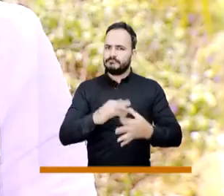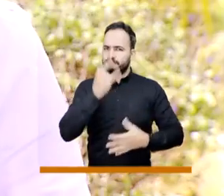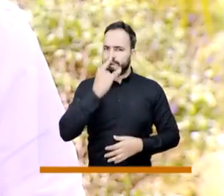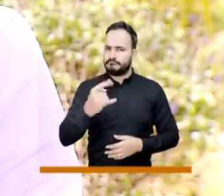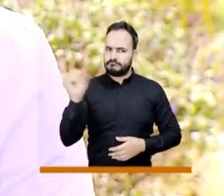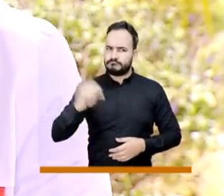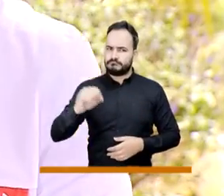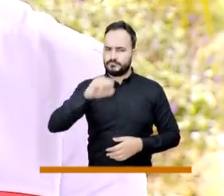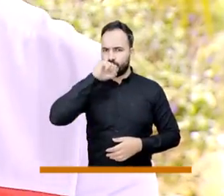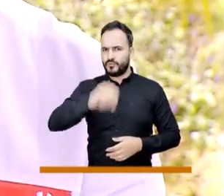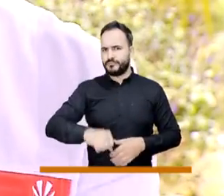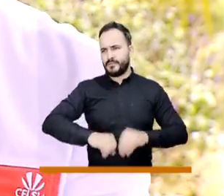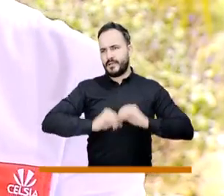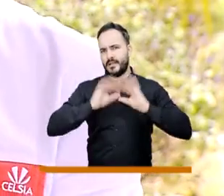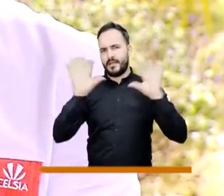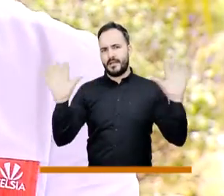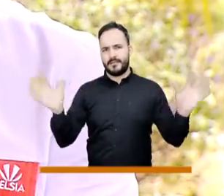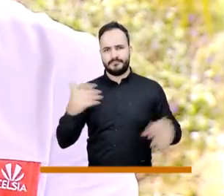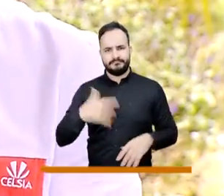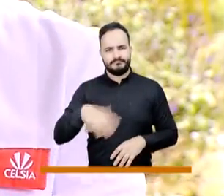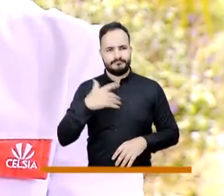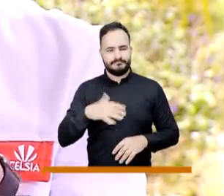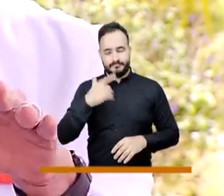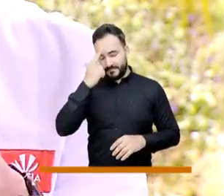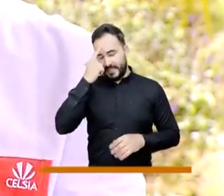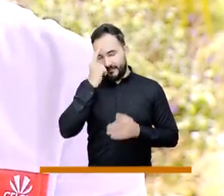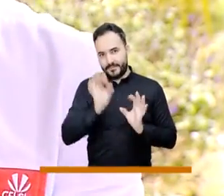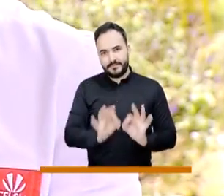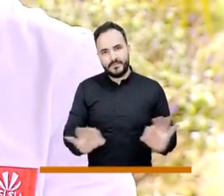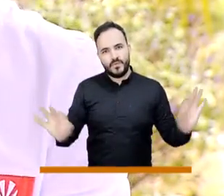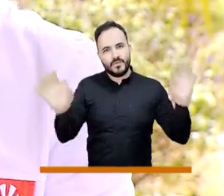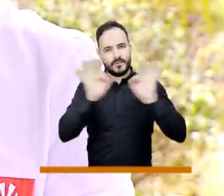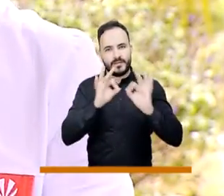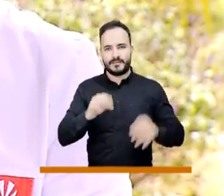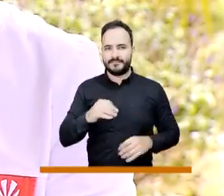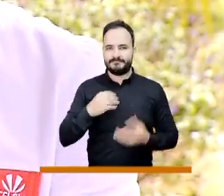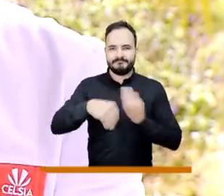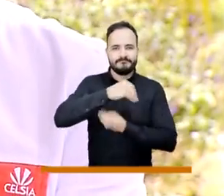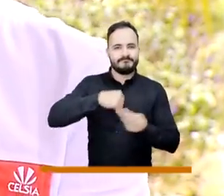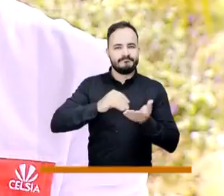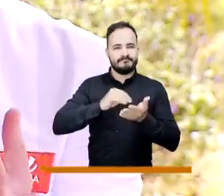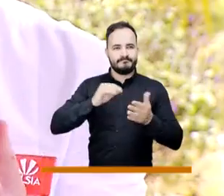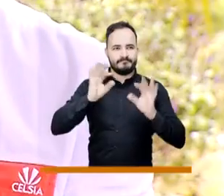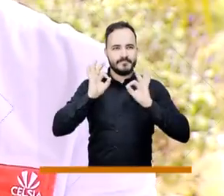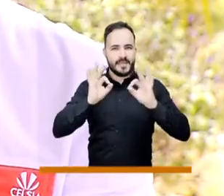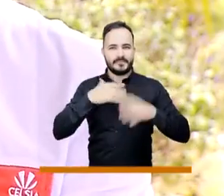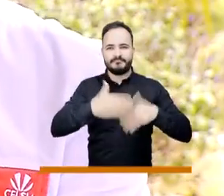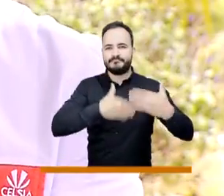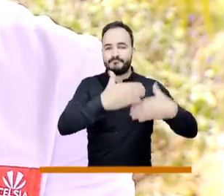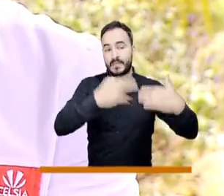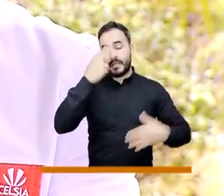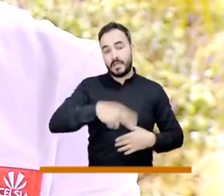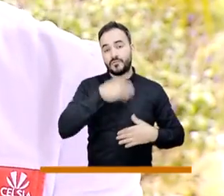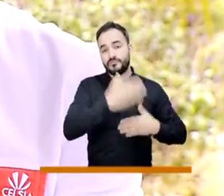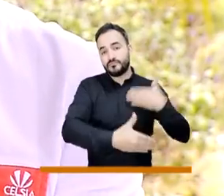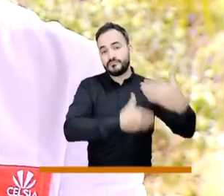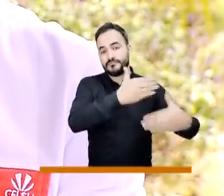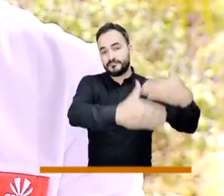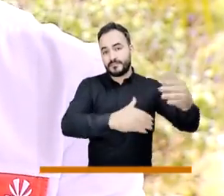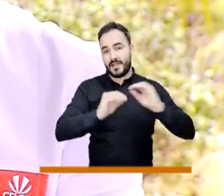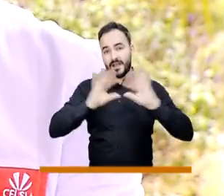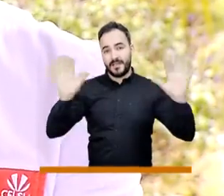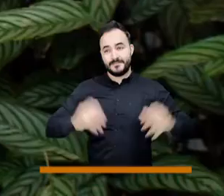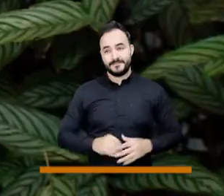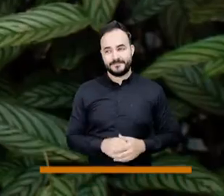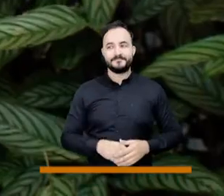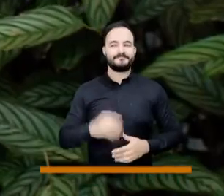apasiona muchísimo a los celsianos y que es importantísimo, yo creo, para la sostenibilidad y para los hijos de nosotros que se van a quedar